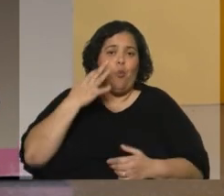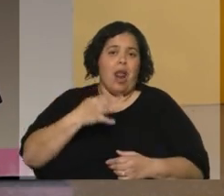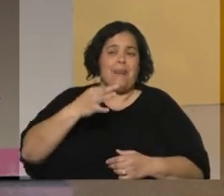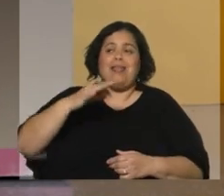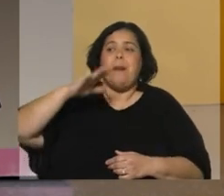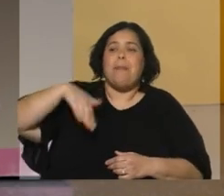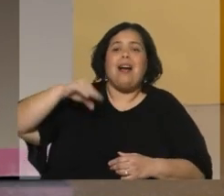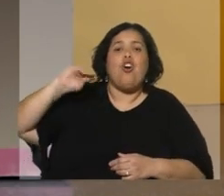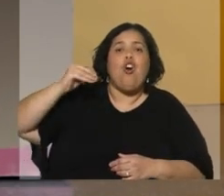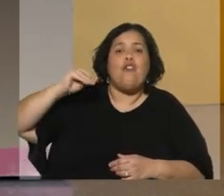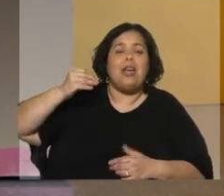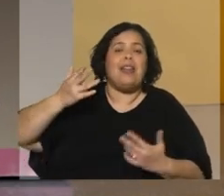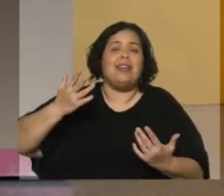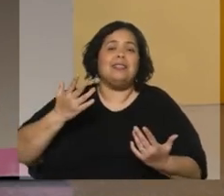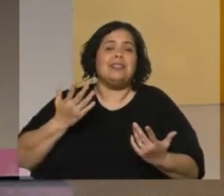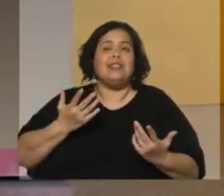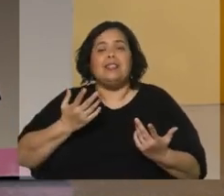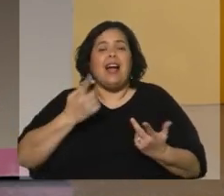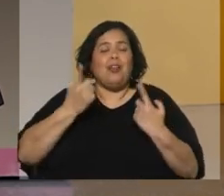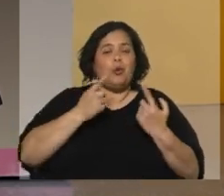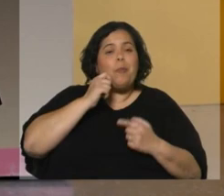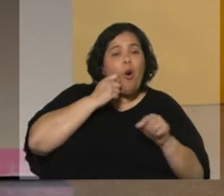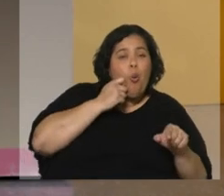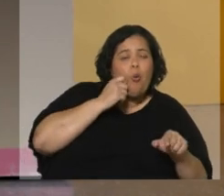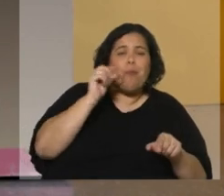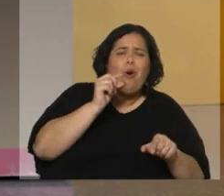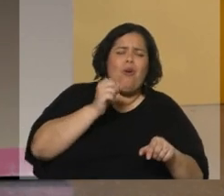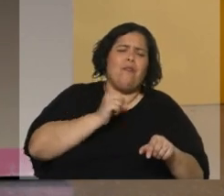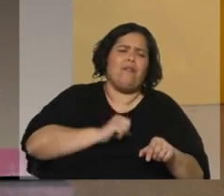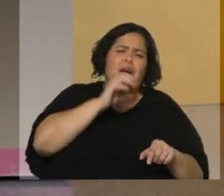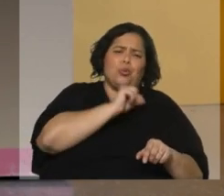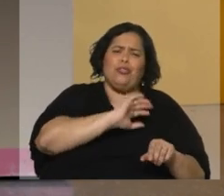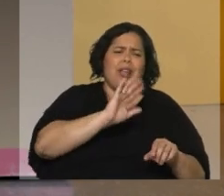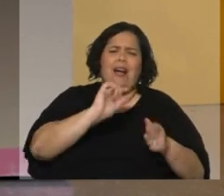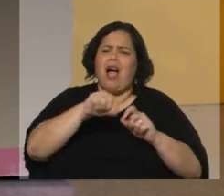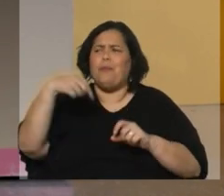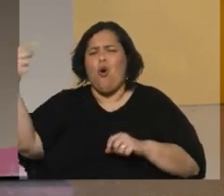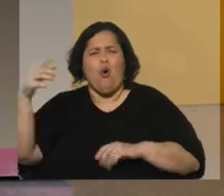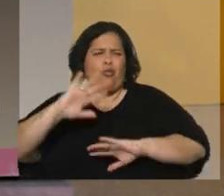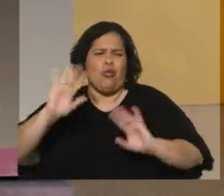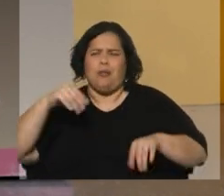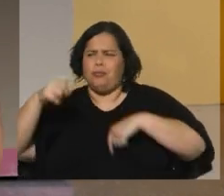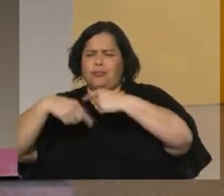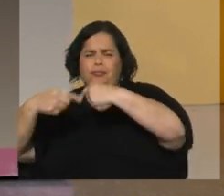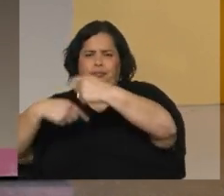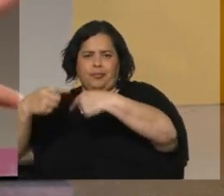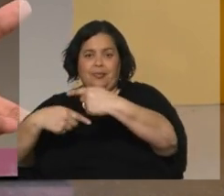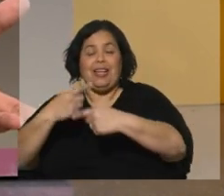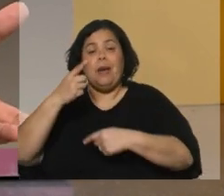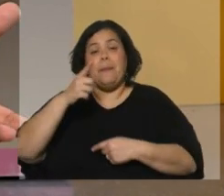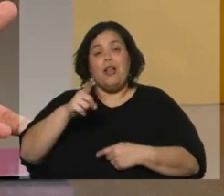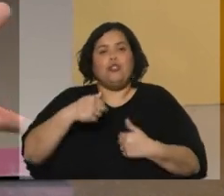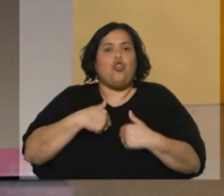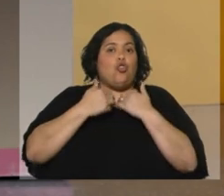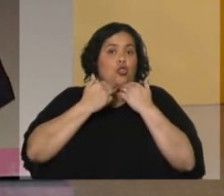más volatilidad de de de de espectador o sea nos cansamos rápido de las cosas queremos cambiar rápidamente yo no